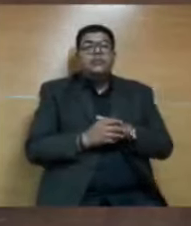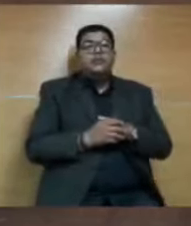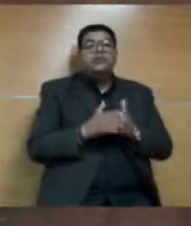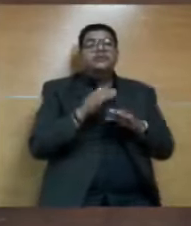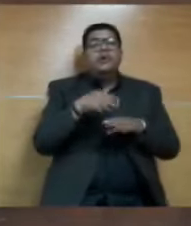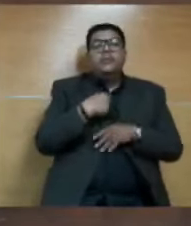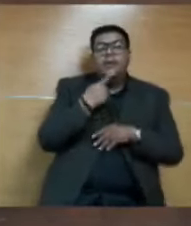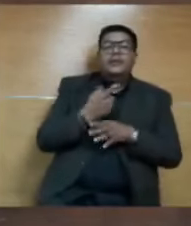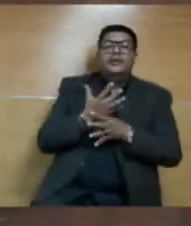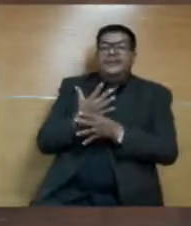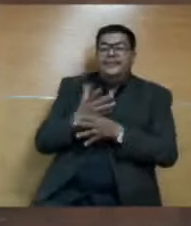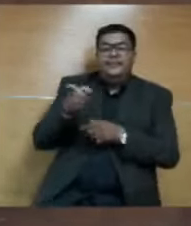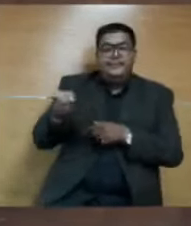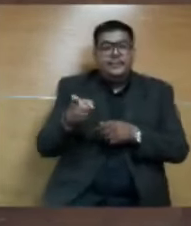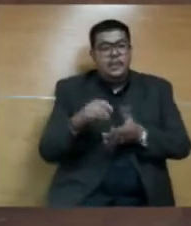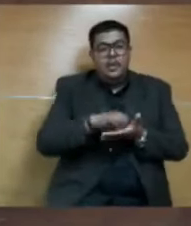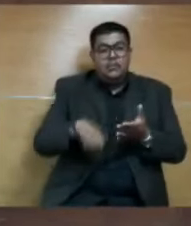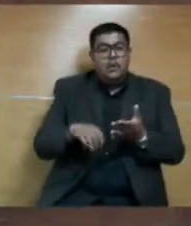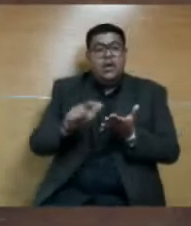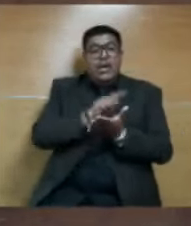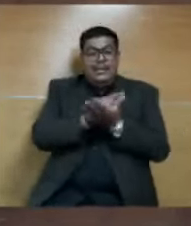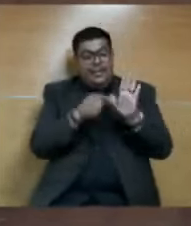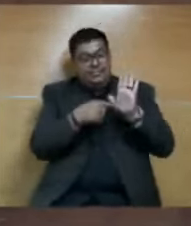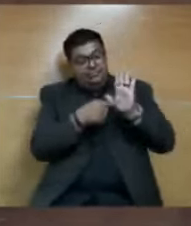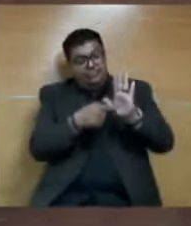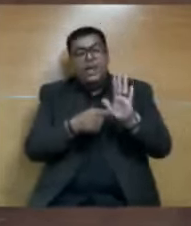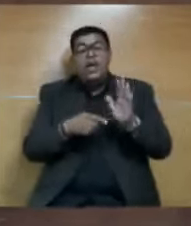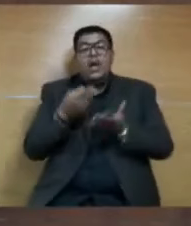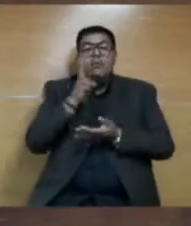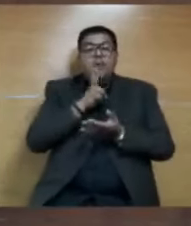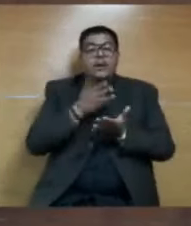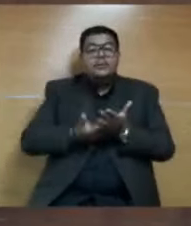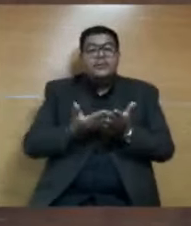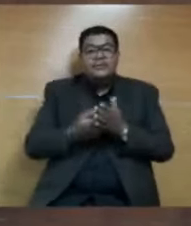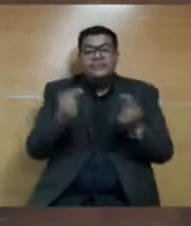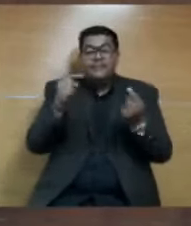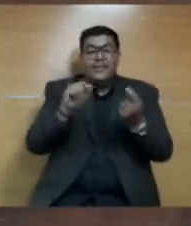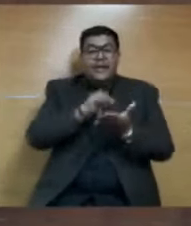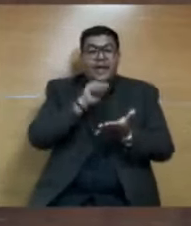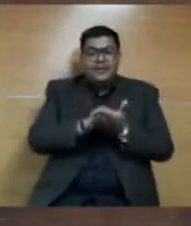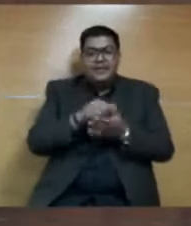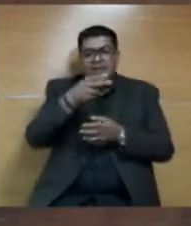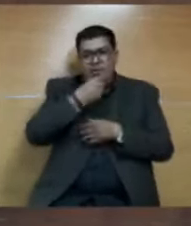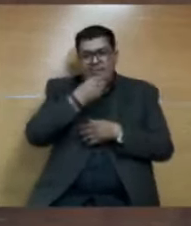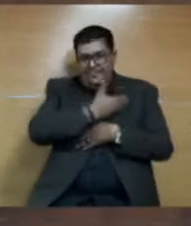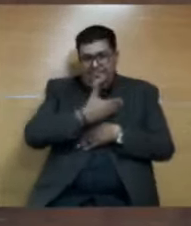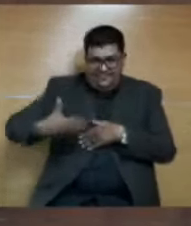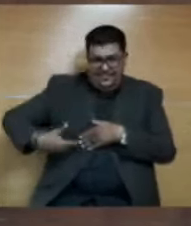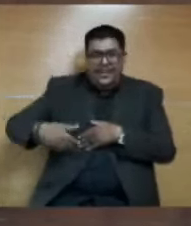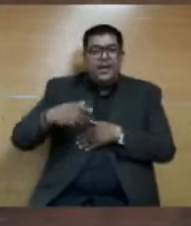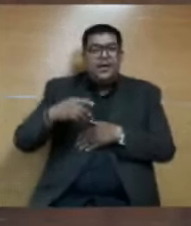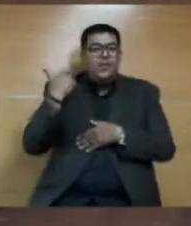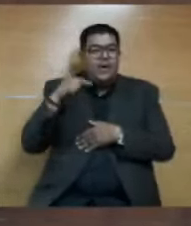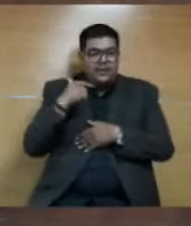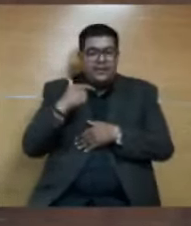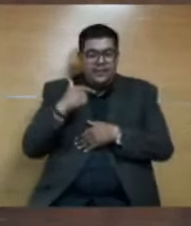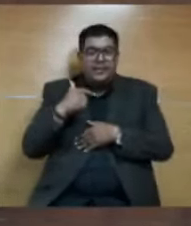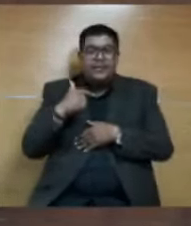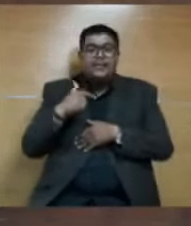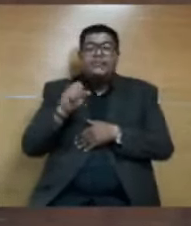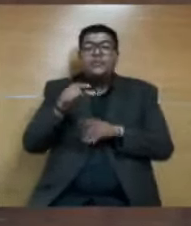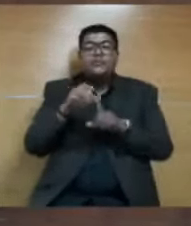al agravio consistente en la falta de alcance jurídico y valor probatorio de actas levantadas por el presidente del Consejo Municipal de Guadalajara,